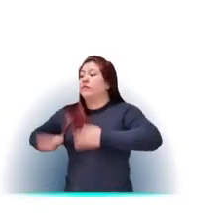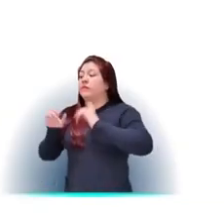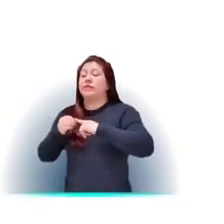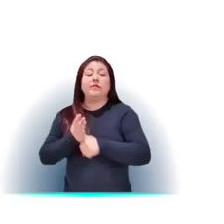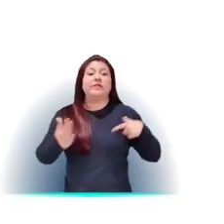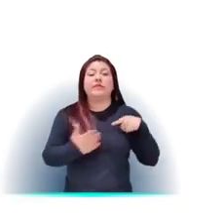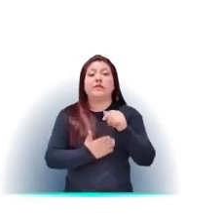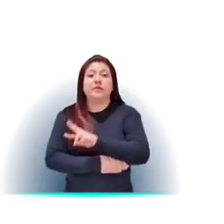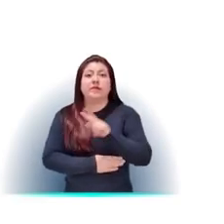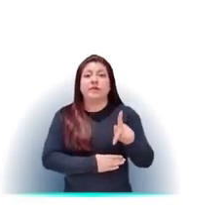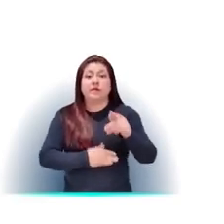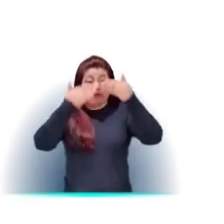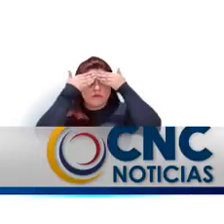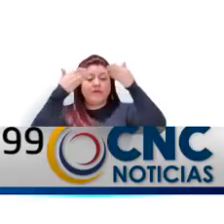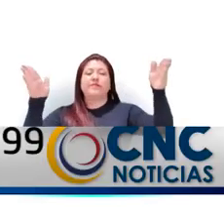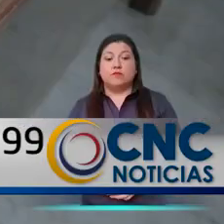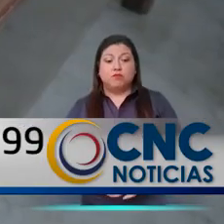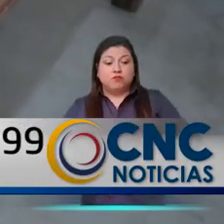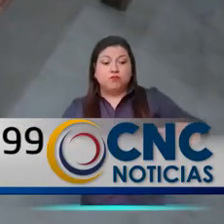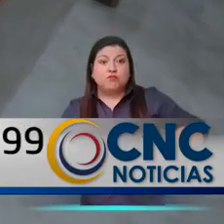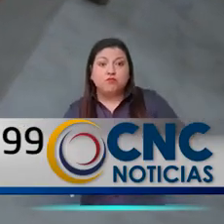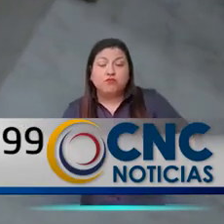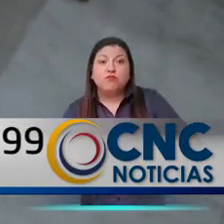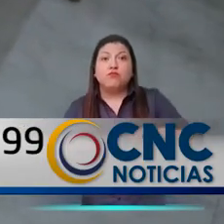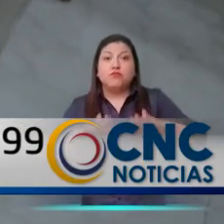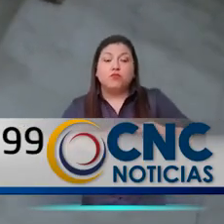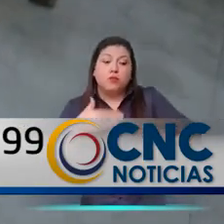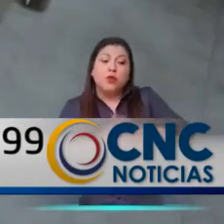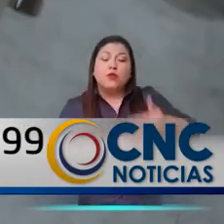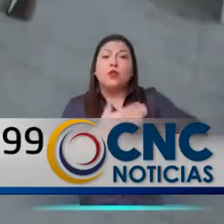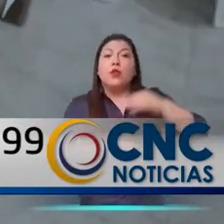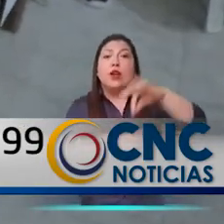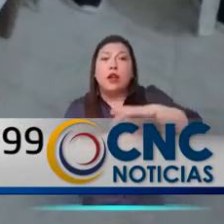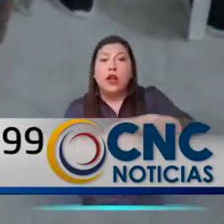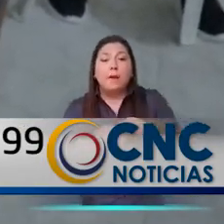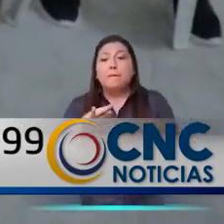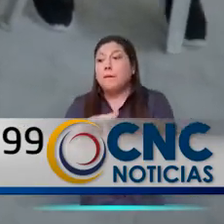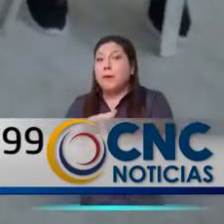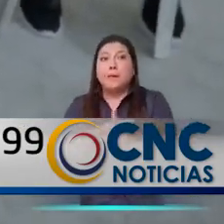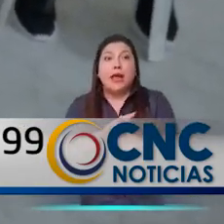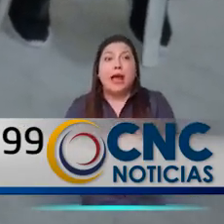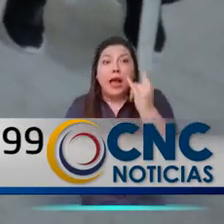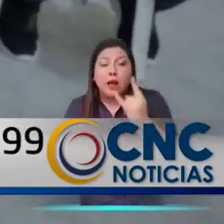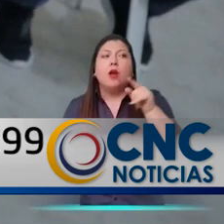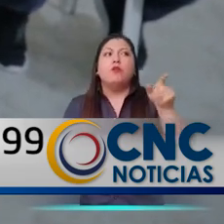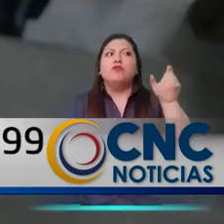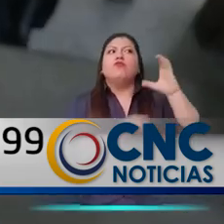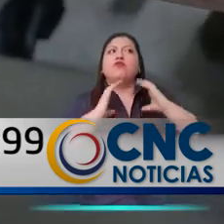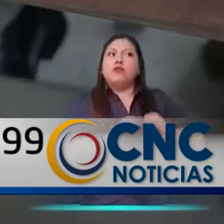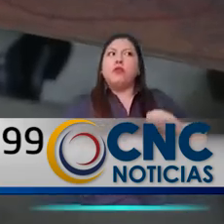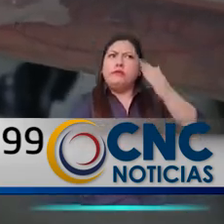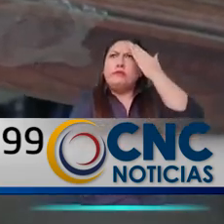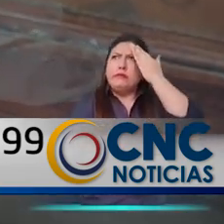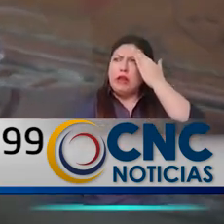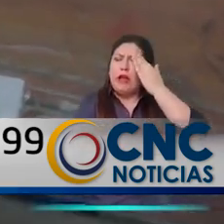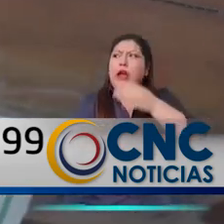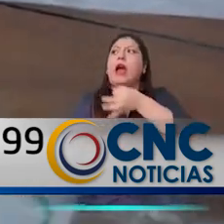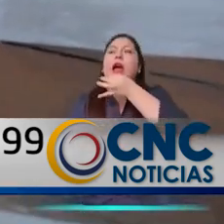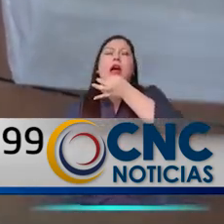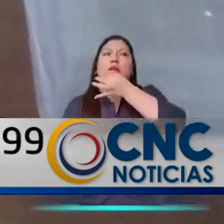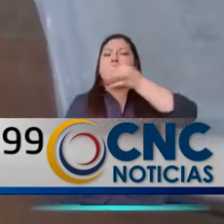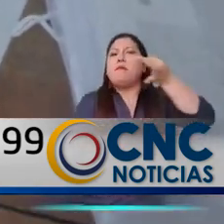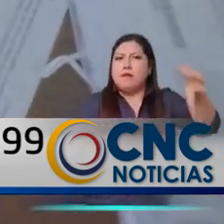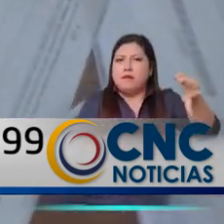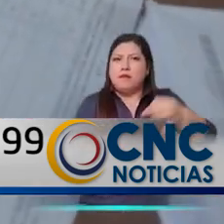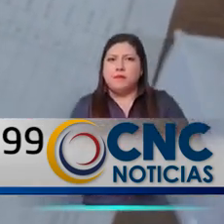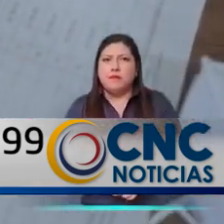para estos comicios es decir después del 29 de septiembre del año 2023 la registraduría nacional del estado civil